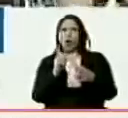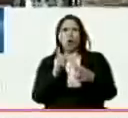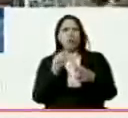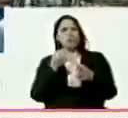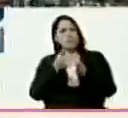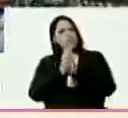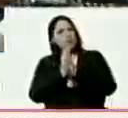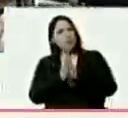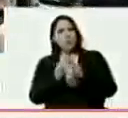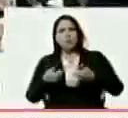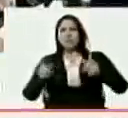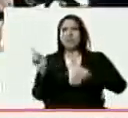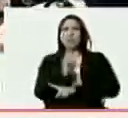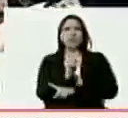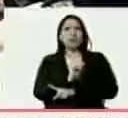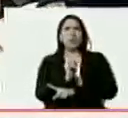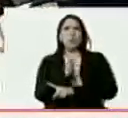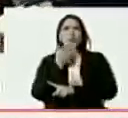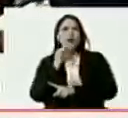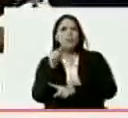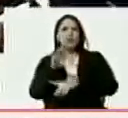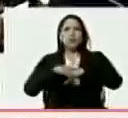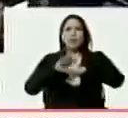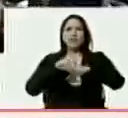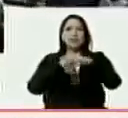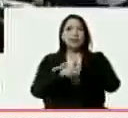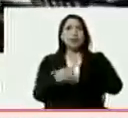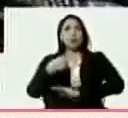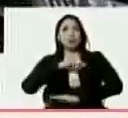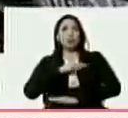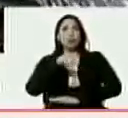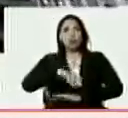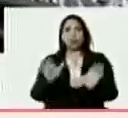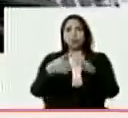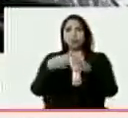No permitamos que eso ocurra.